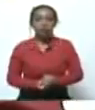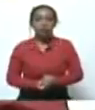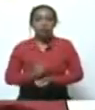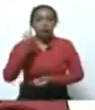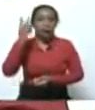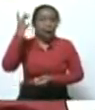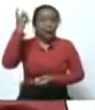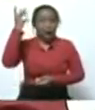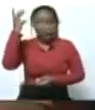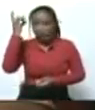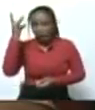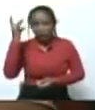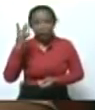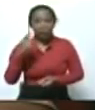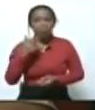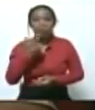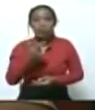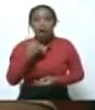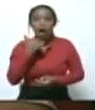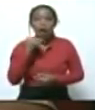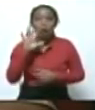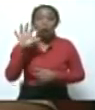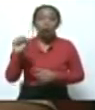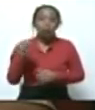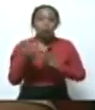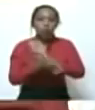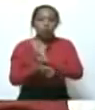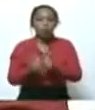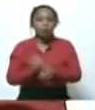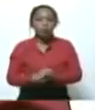Inventan cosas, para ver si alguien las compra, ¿no?